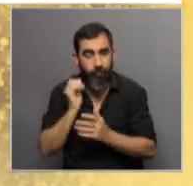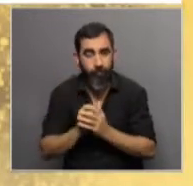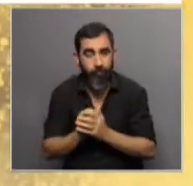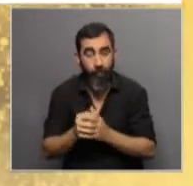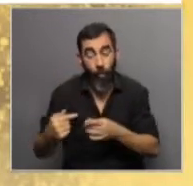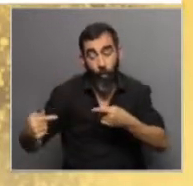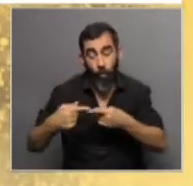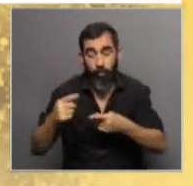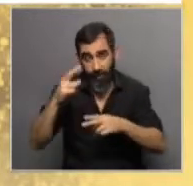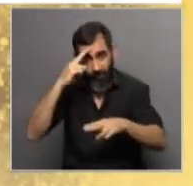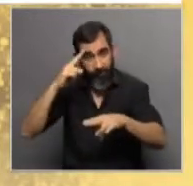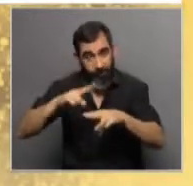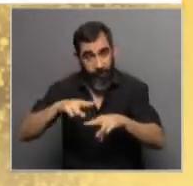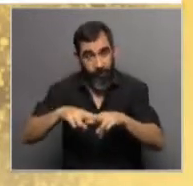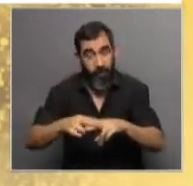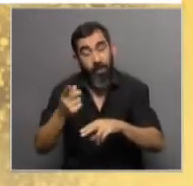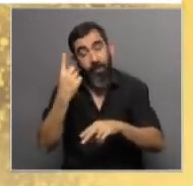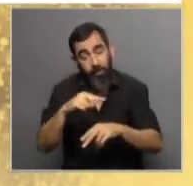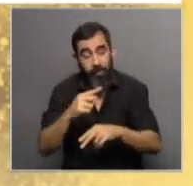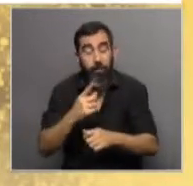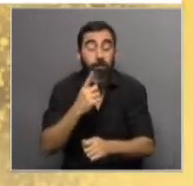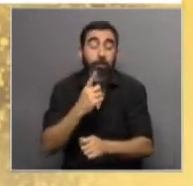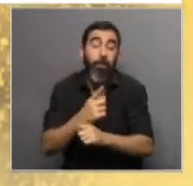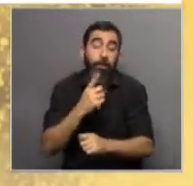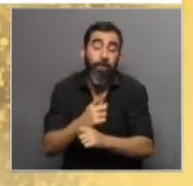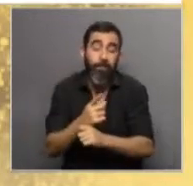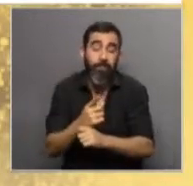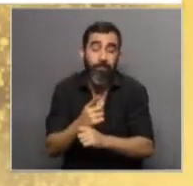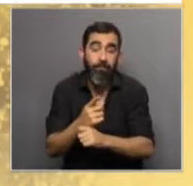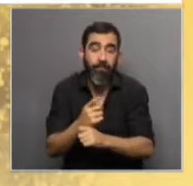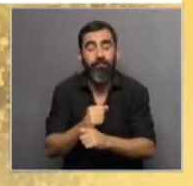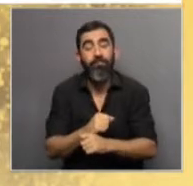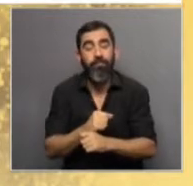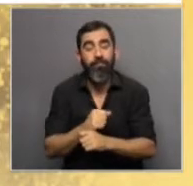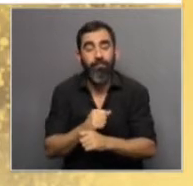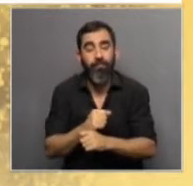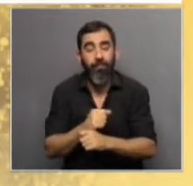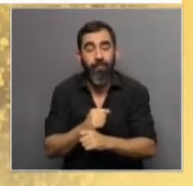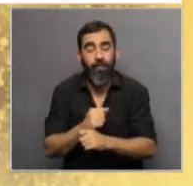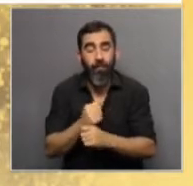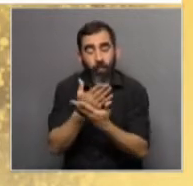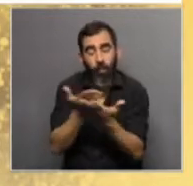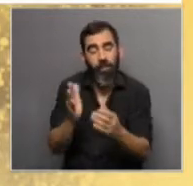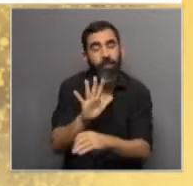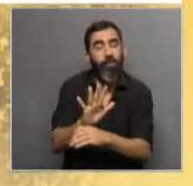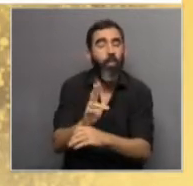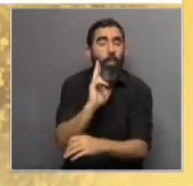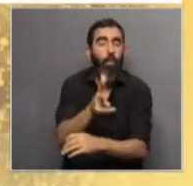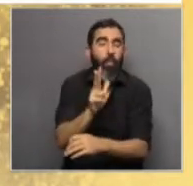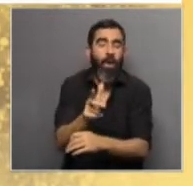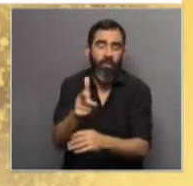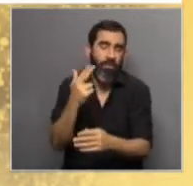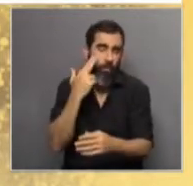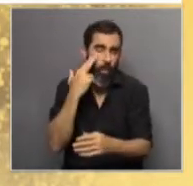contra este mal. De modo que primero querría ponerle un rostro humano a esta